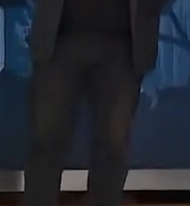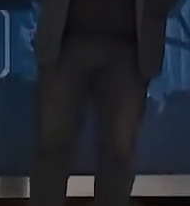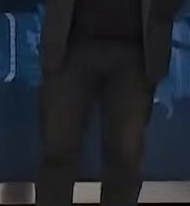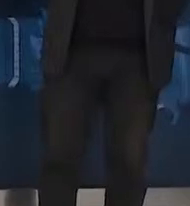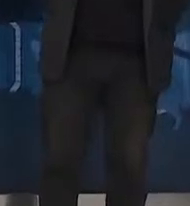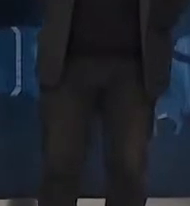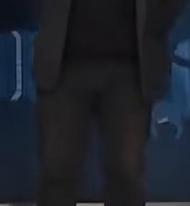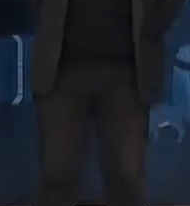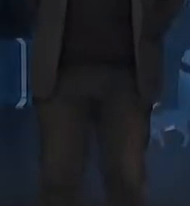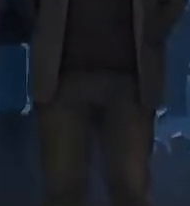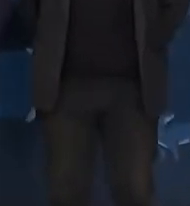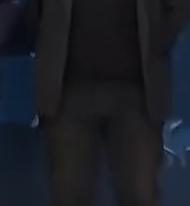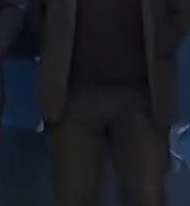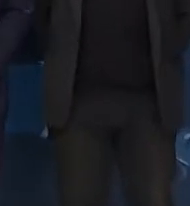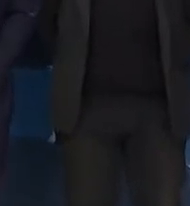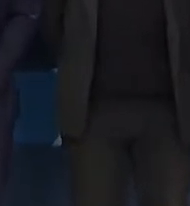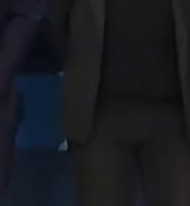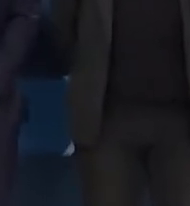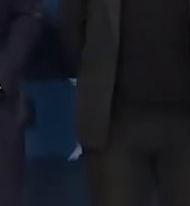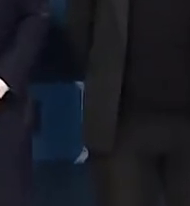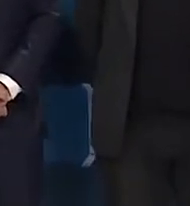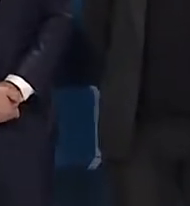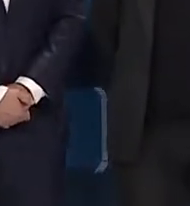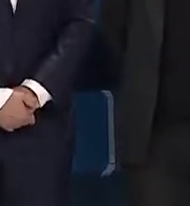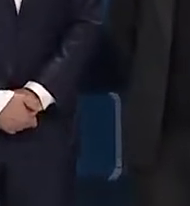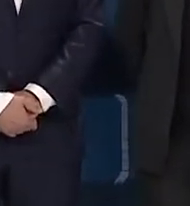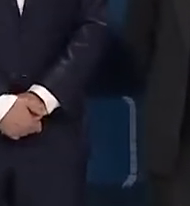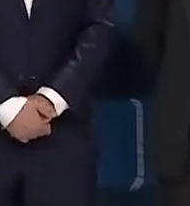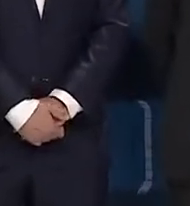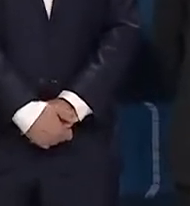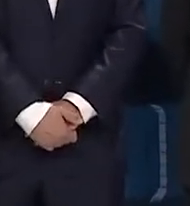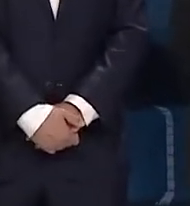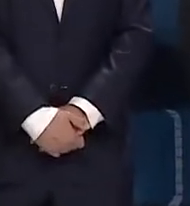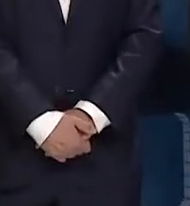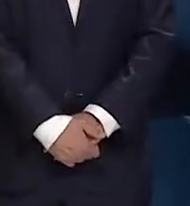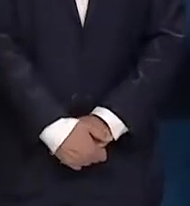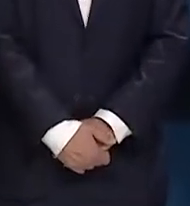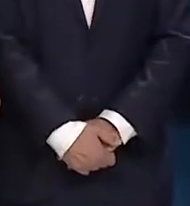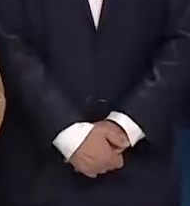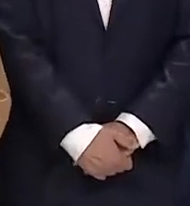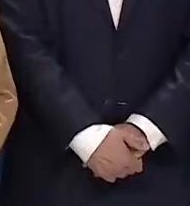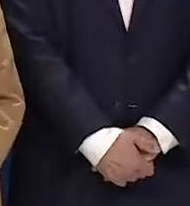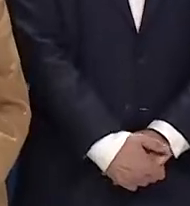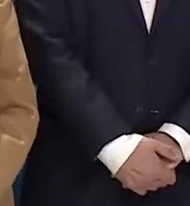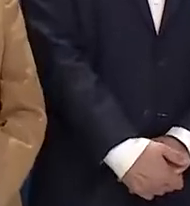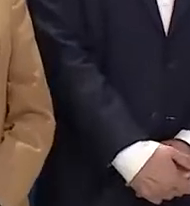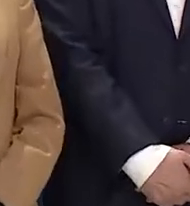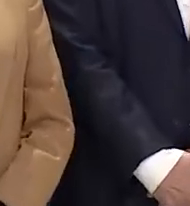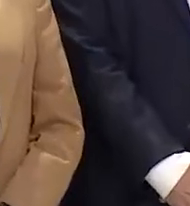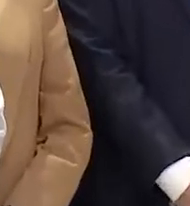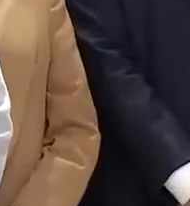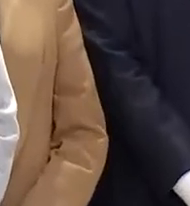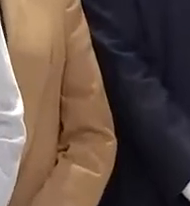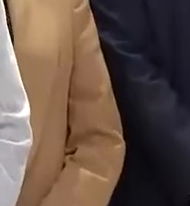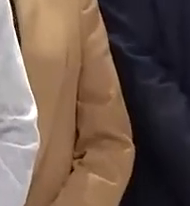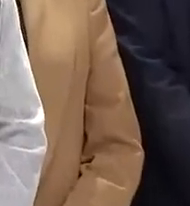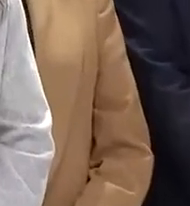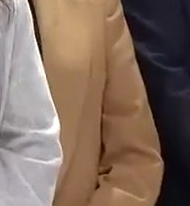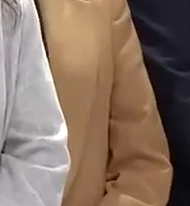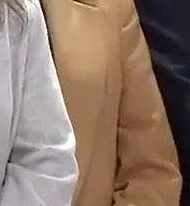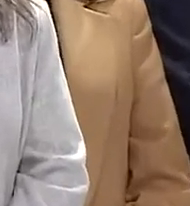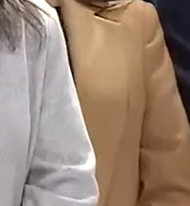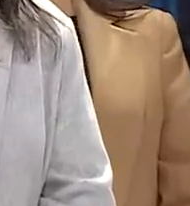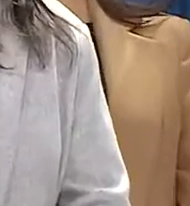Buenas tardes quiero saludar a quienes me acompañan ministra de una mujer y queda de ejemplo ministra de la cultura